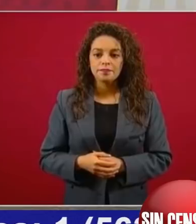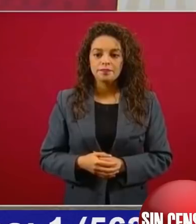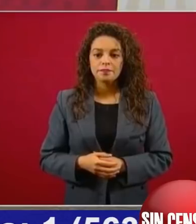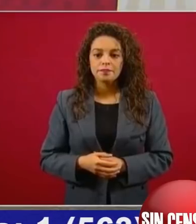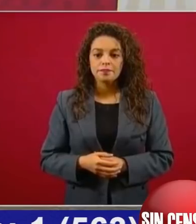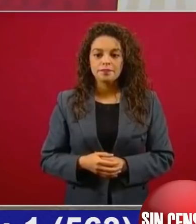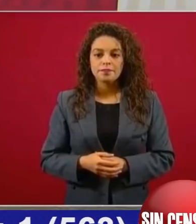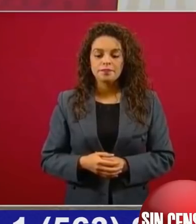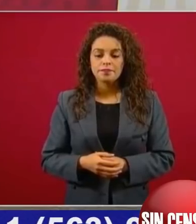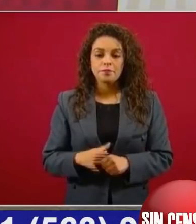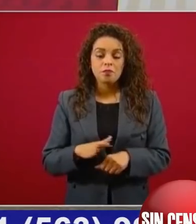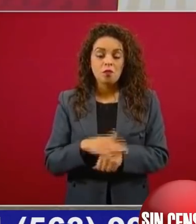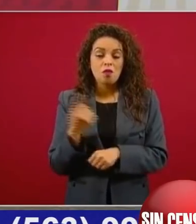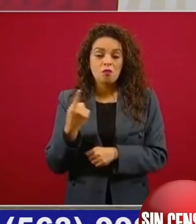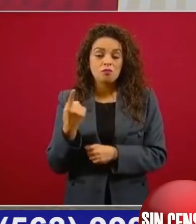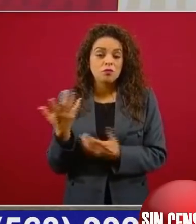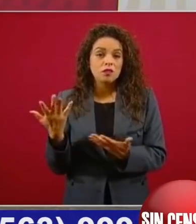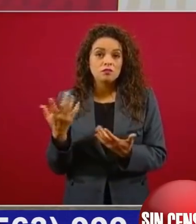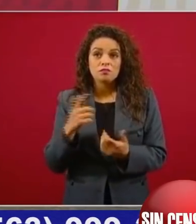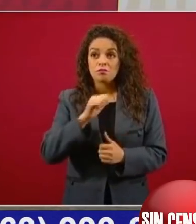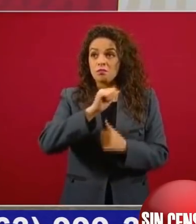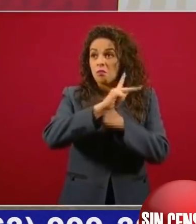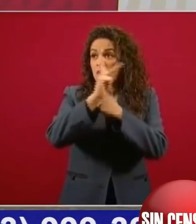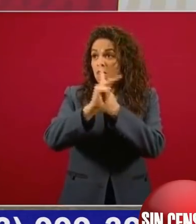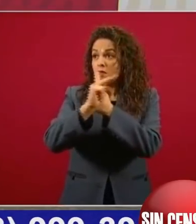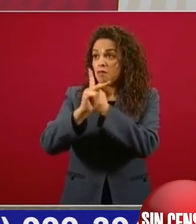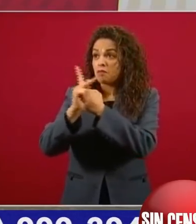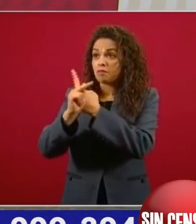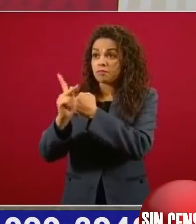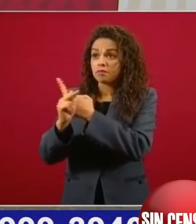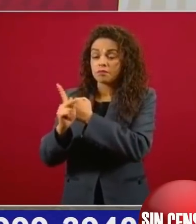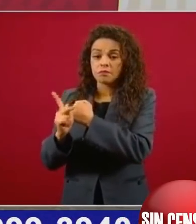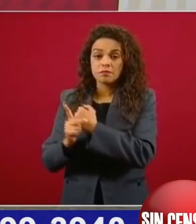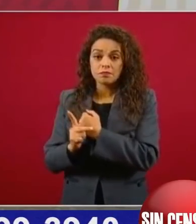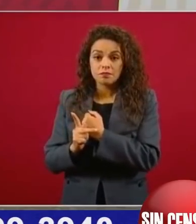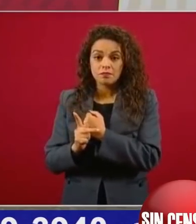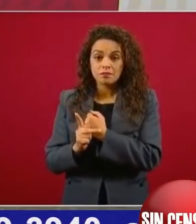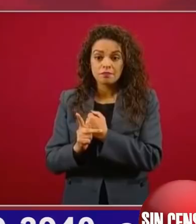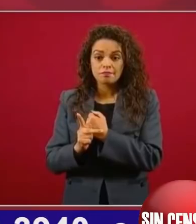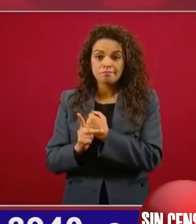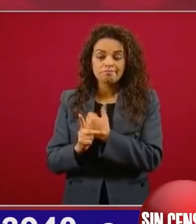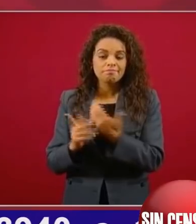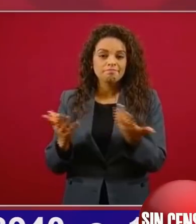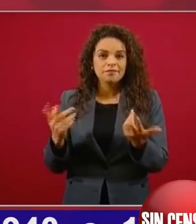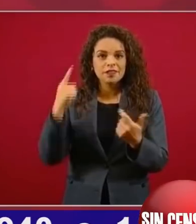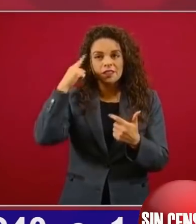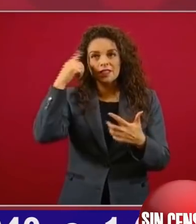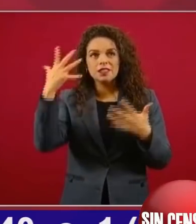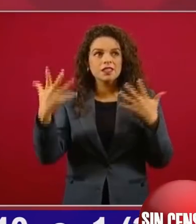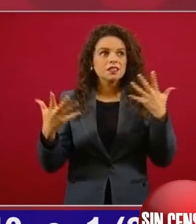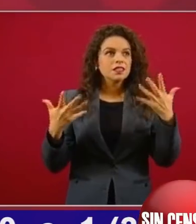en la mayoría de los países se fueron por el camino fácil